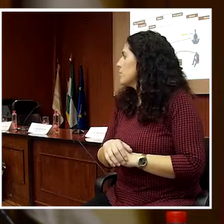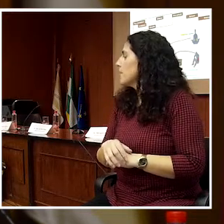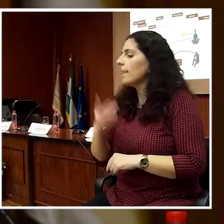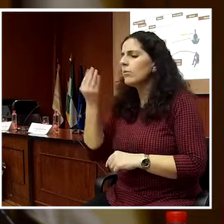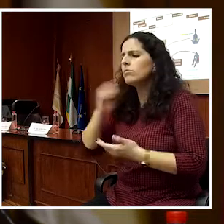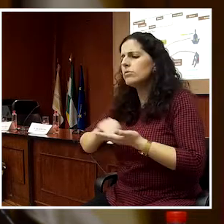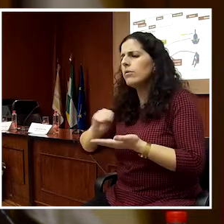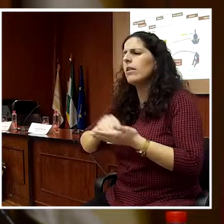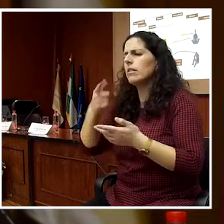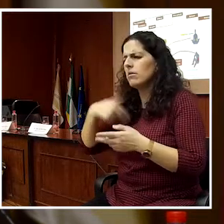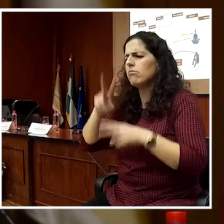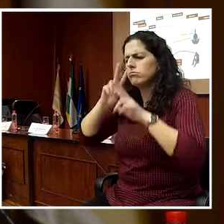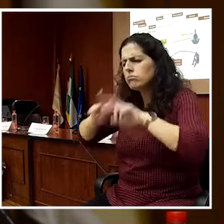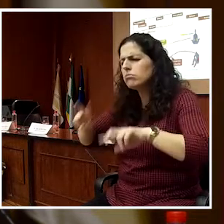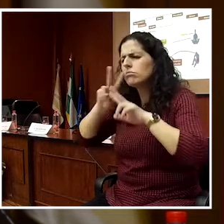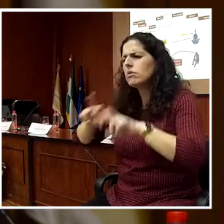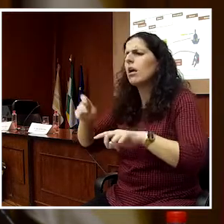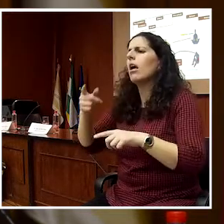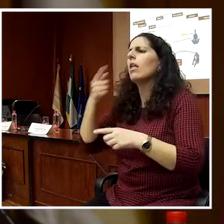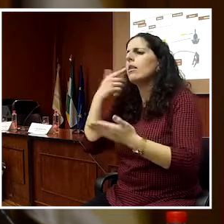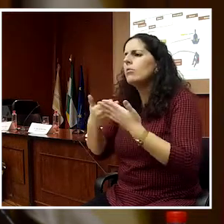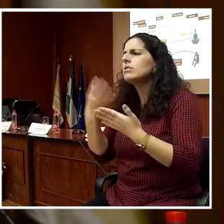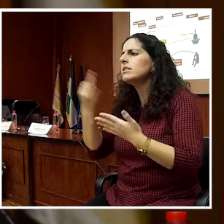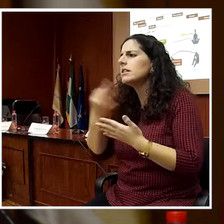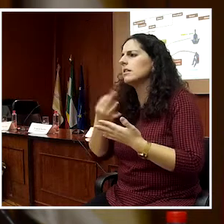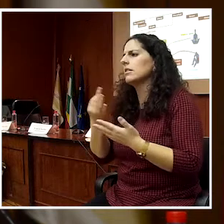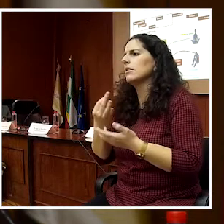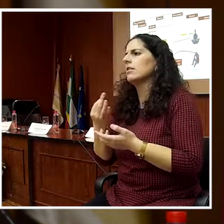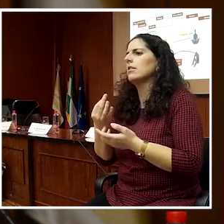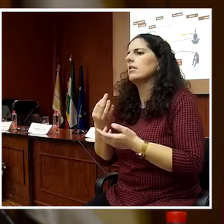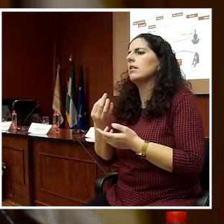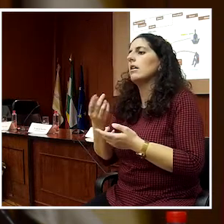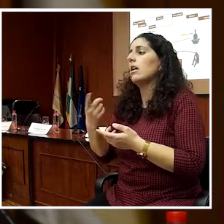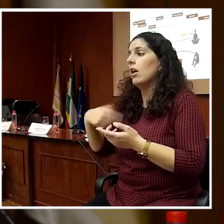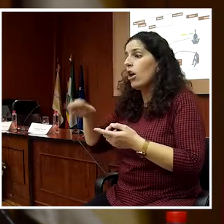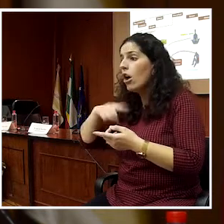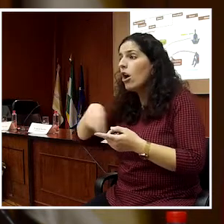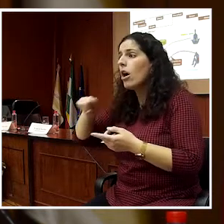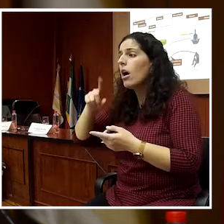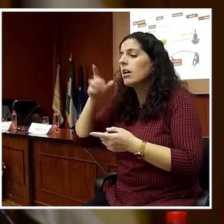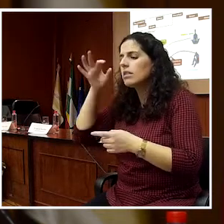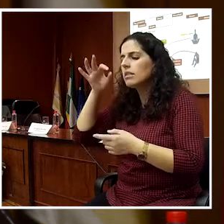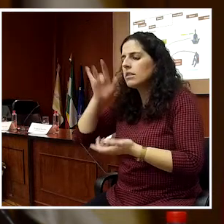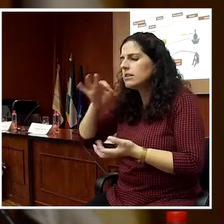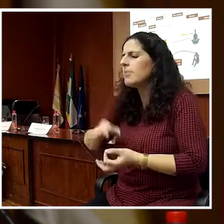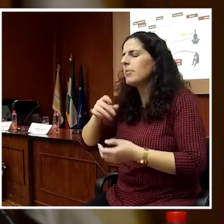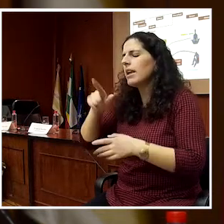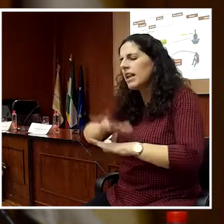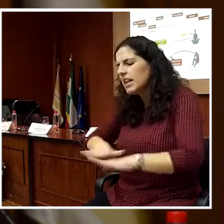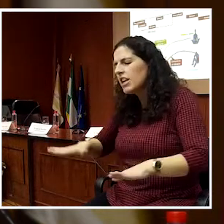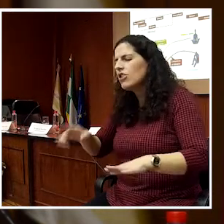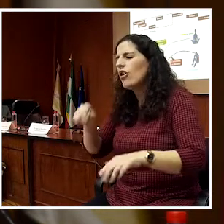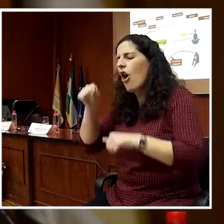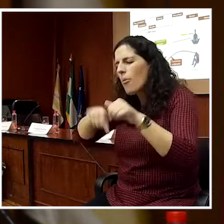Hay muchos estudios que hablan del impacto que tienen las intervenciones durante la primera época de la